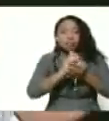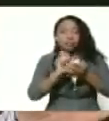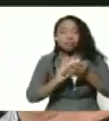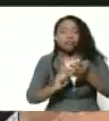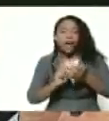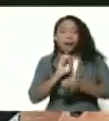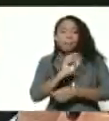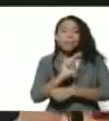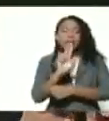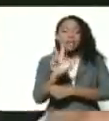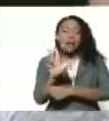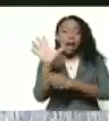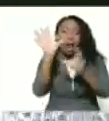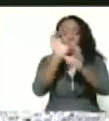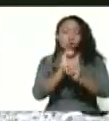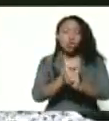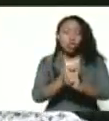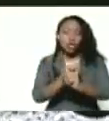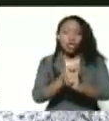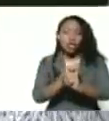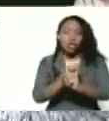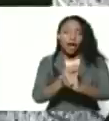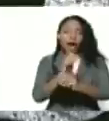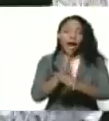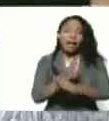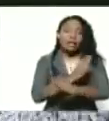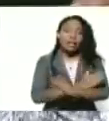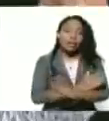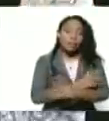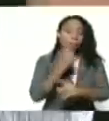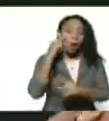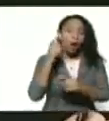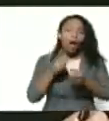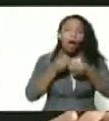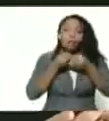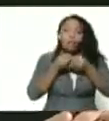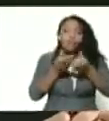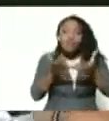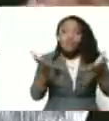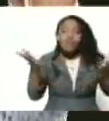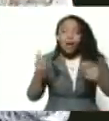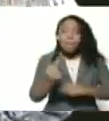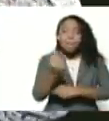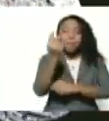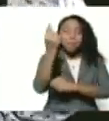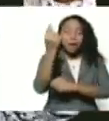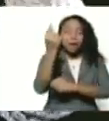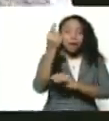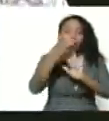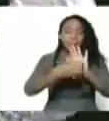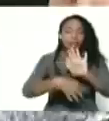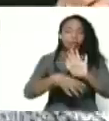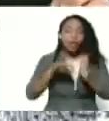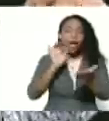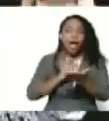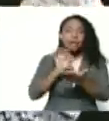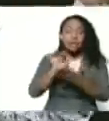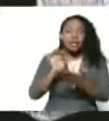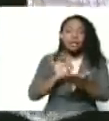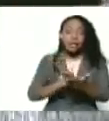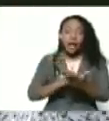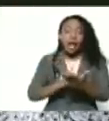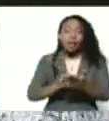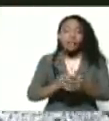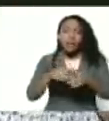El 23 en la noche tenemos el preestreno, es decir, vamos a difundir el primer capítulo y vamos a tener una estrategia sostenida